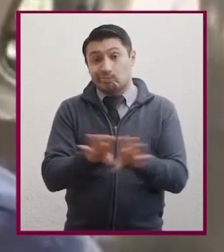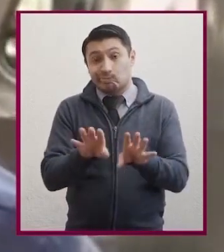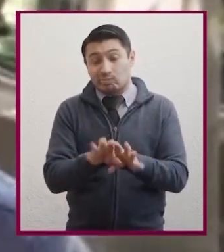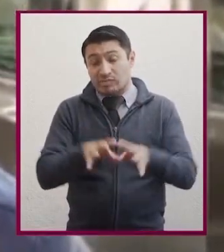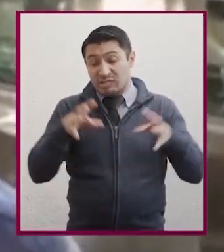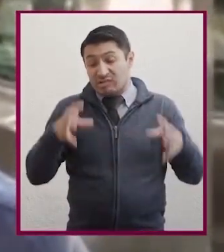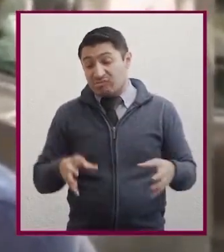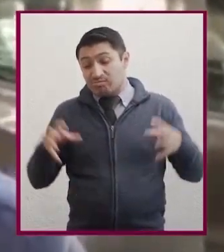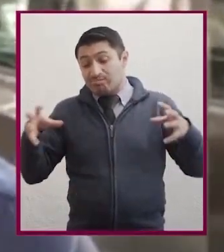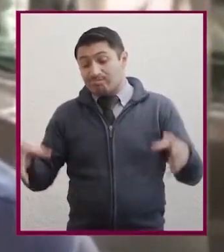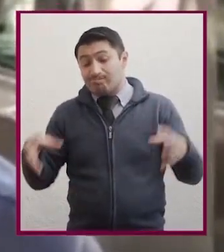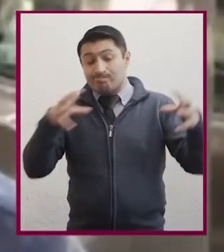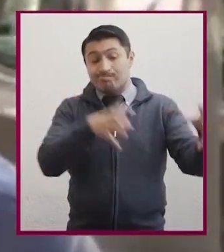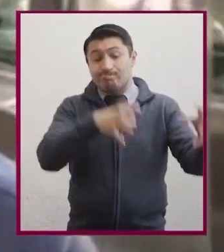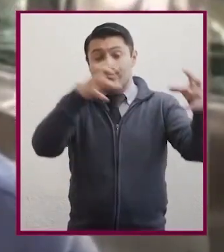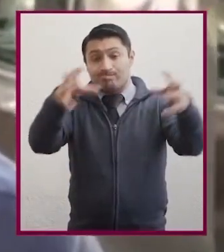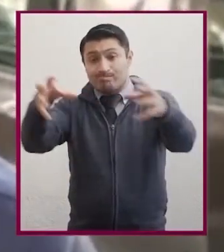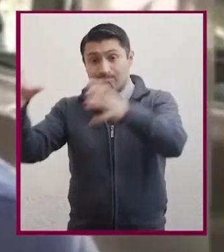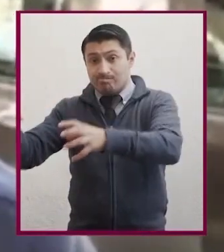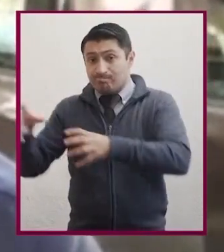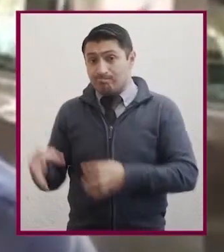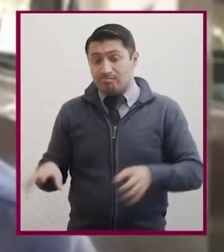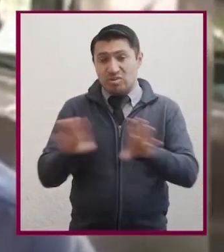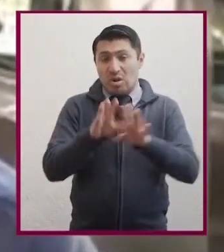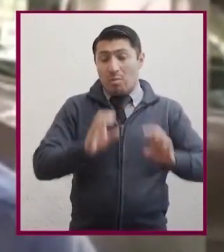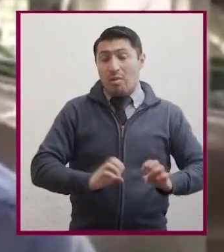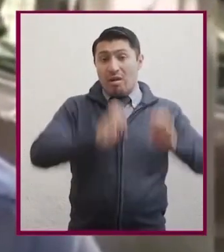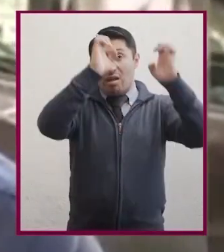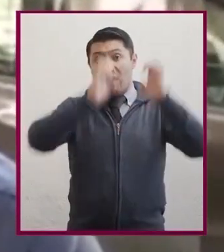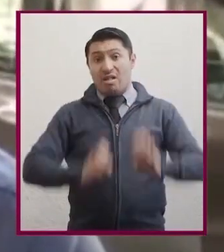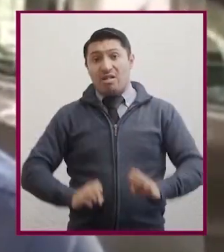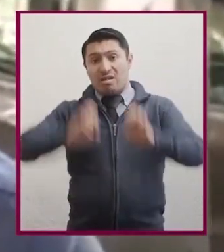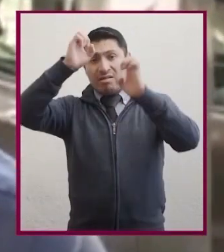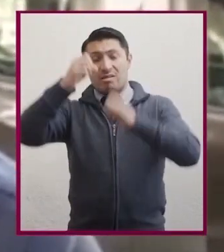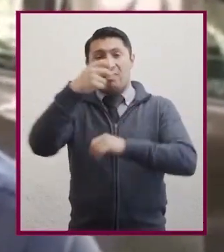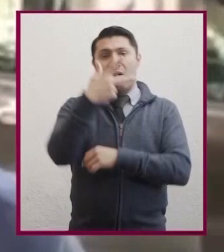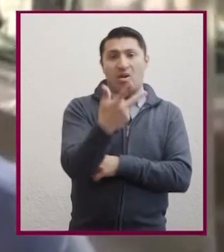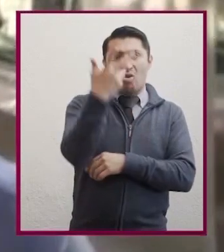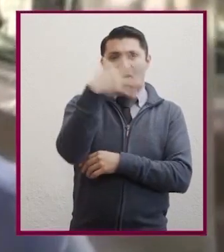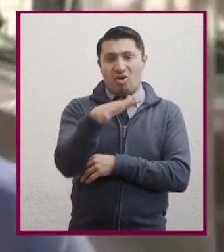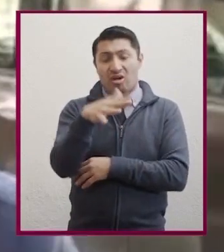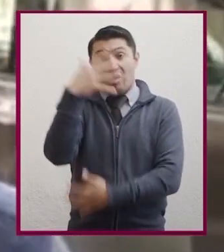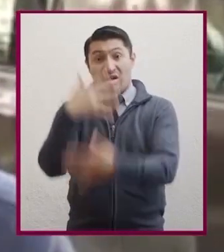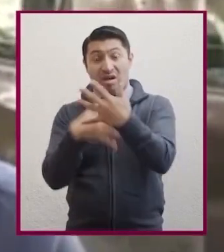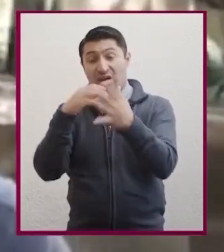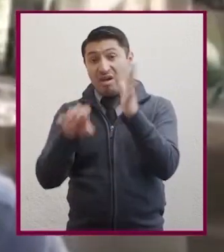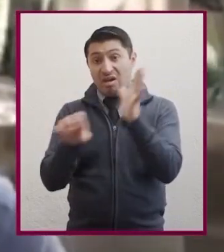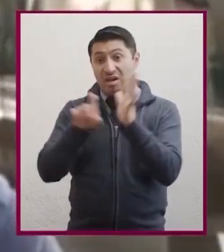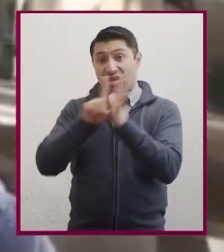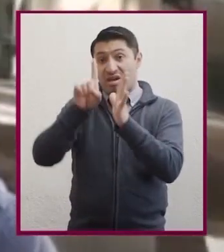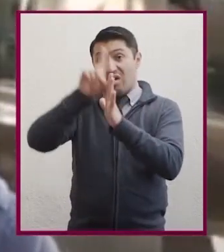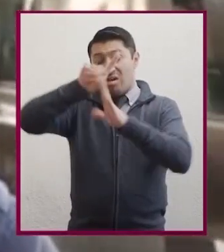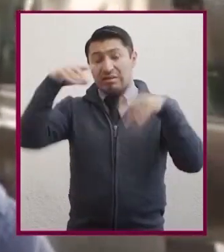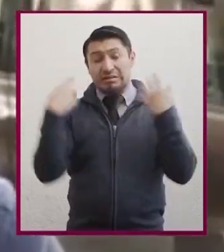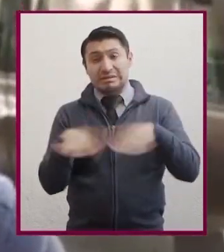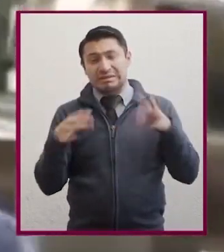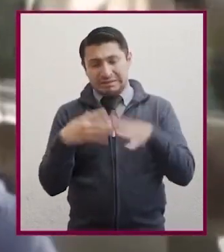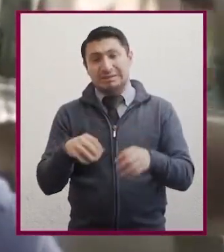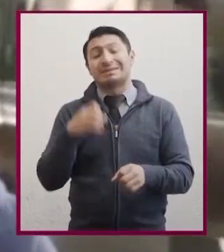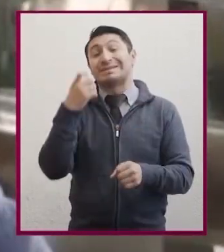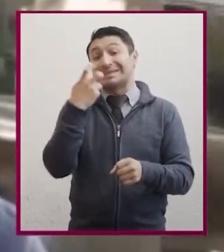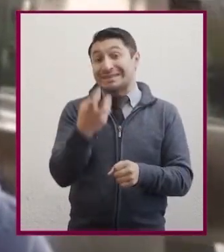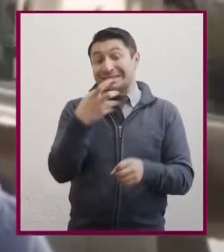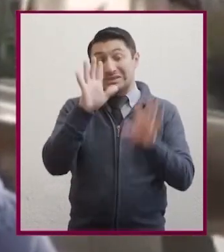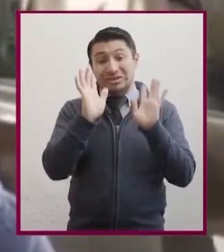de ciudad impresionantes, con edificios de 8, 10, 15 pisos. Es una